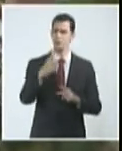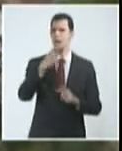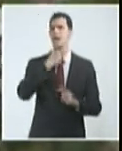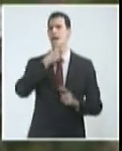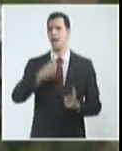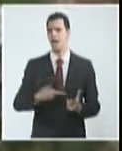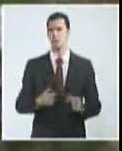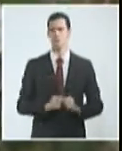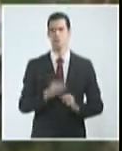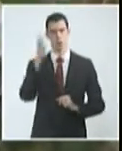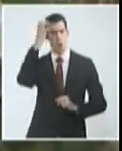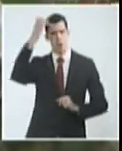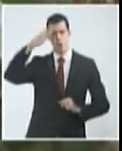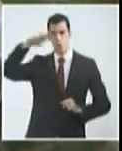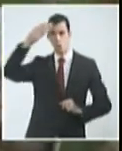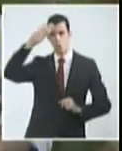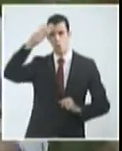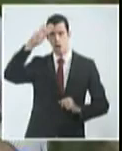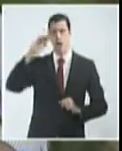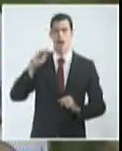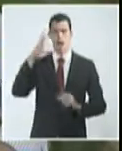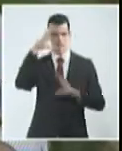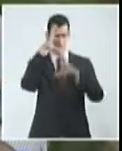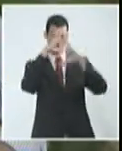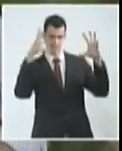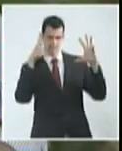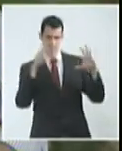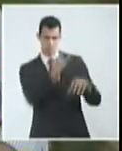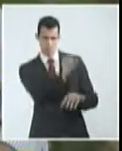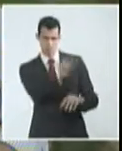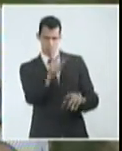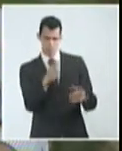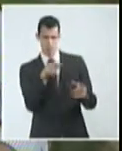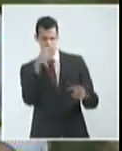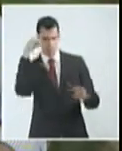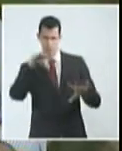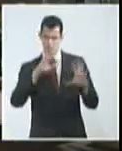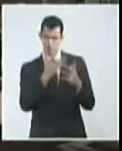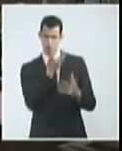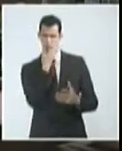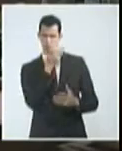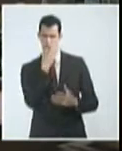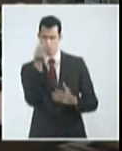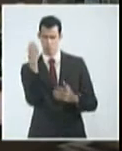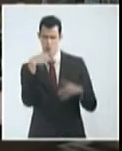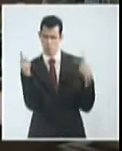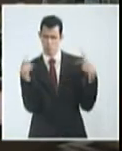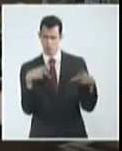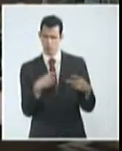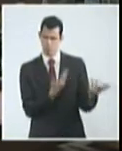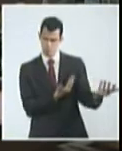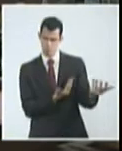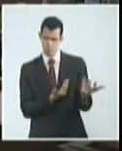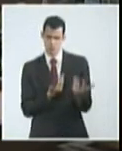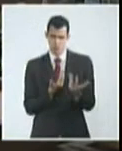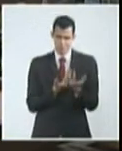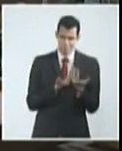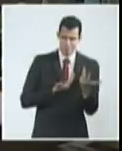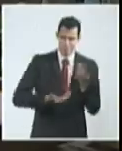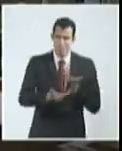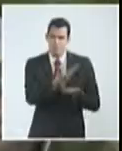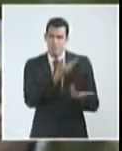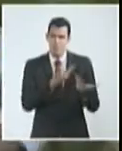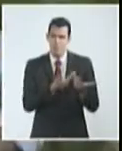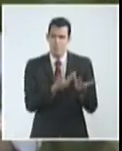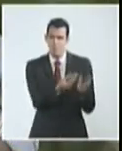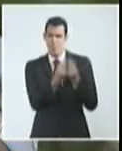ya con las experiencias del enfrentamiento a la COVID se va trasladando como experiencia a otros ámbitos, y ya en